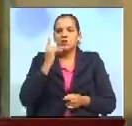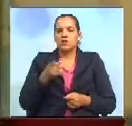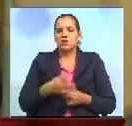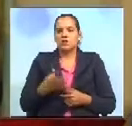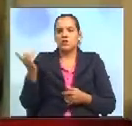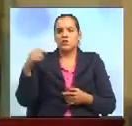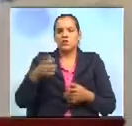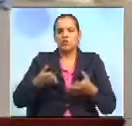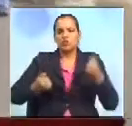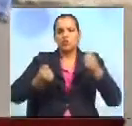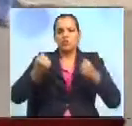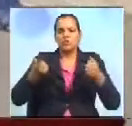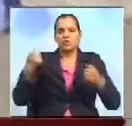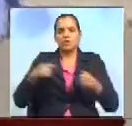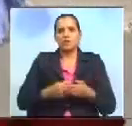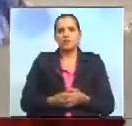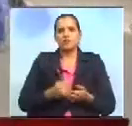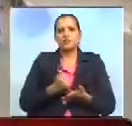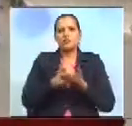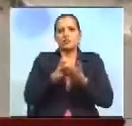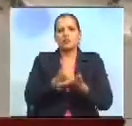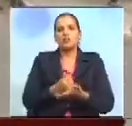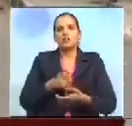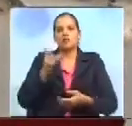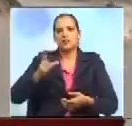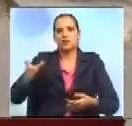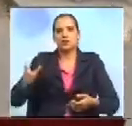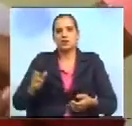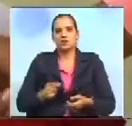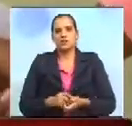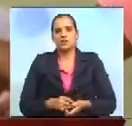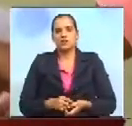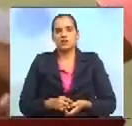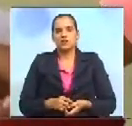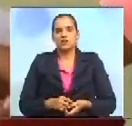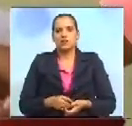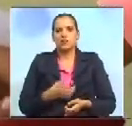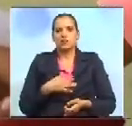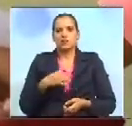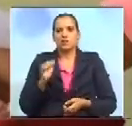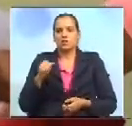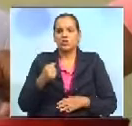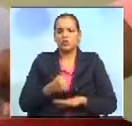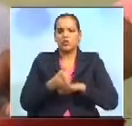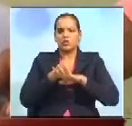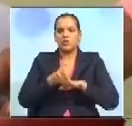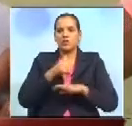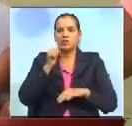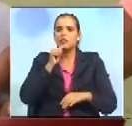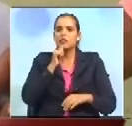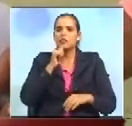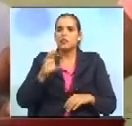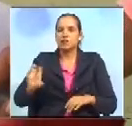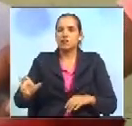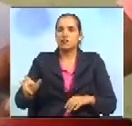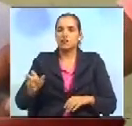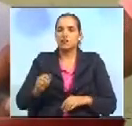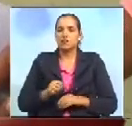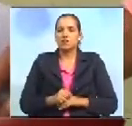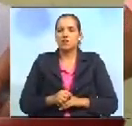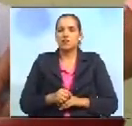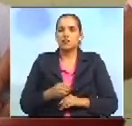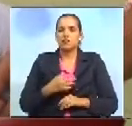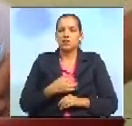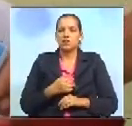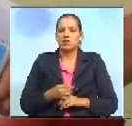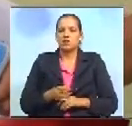tanqueros permanentemente para en algo apalear la necesidad. Al gerente del agua potable, o a